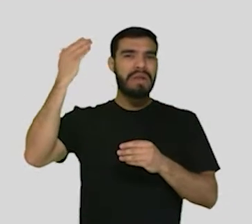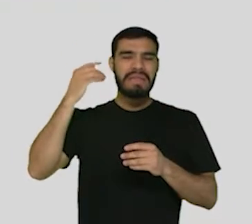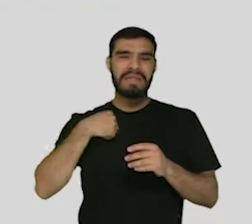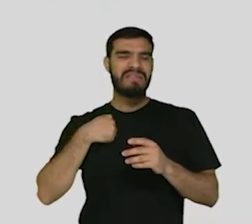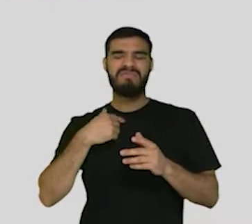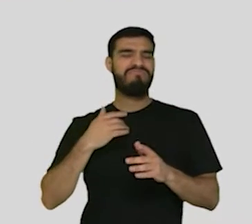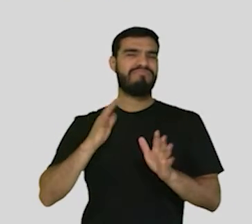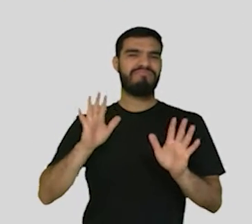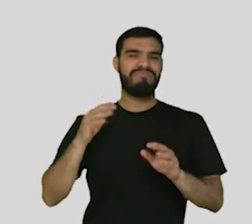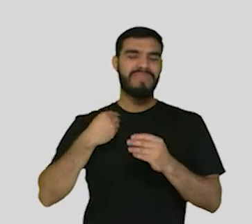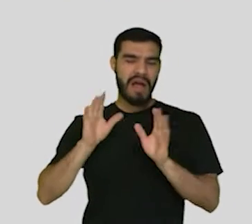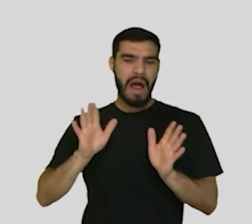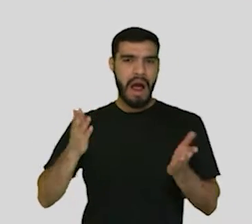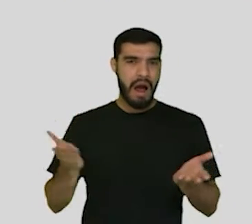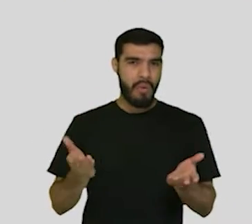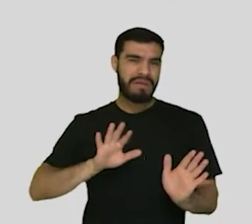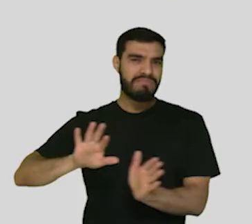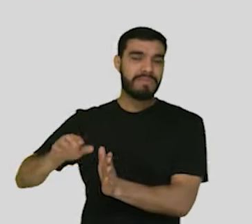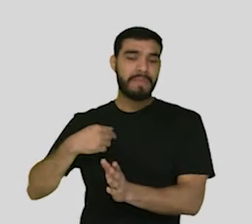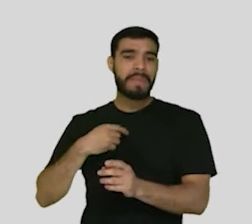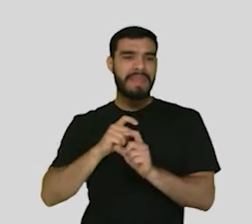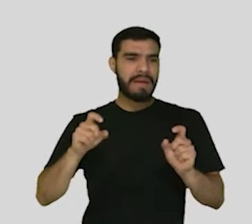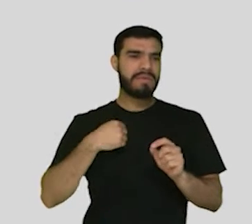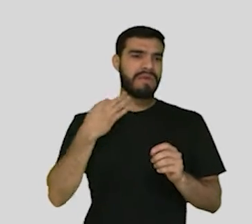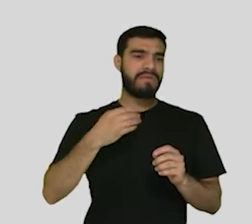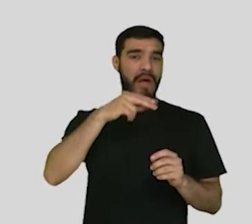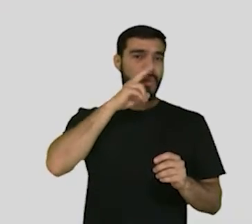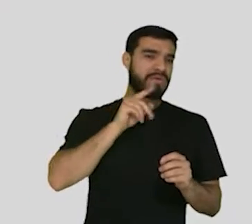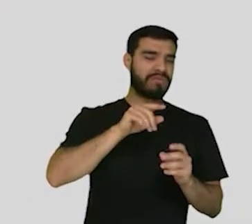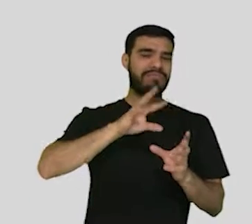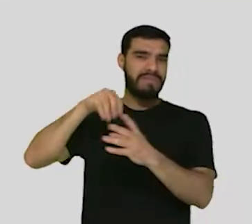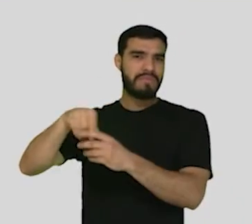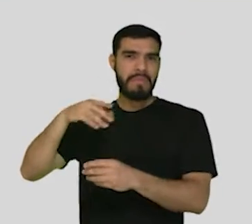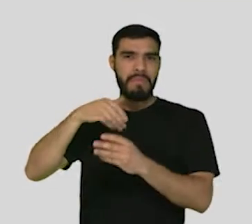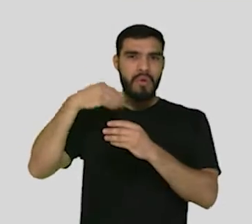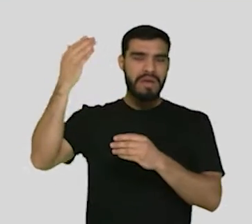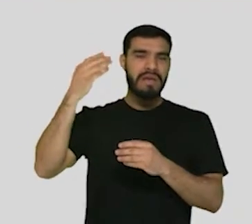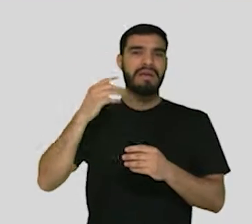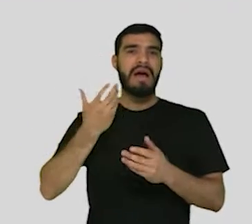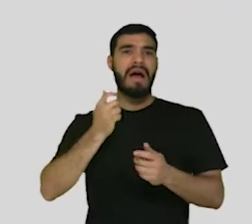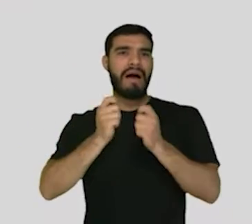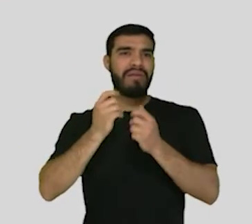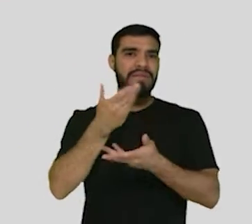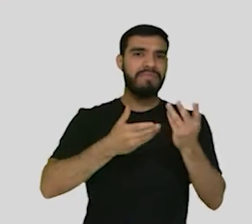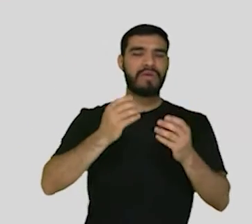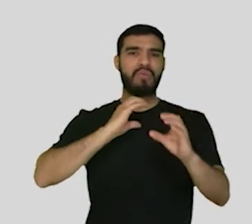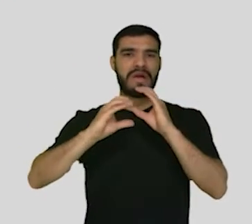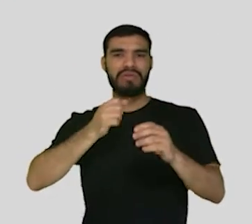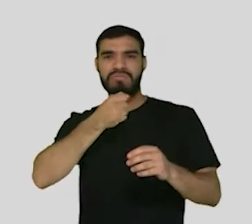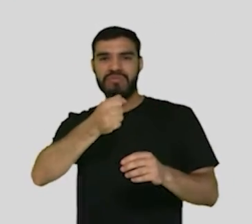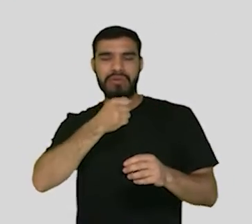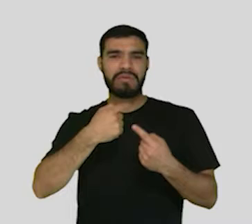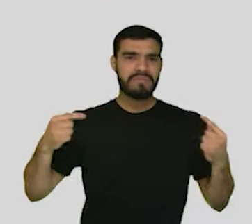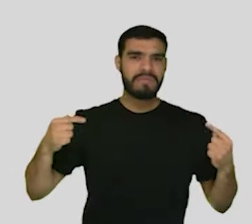Se naja hay que tu ama aposeba pe política partidaria. Jaca tu hoy te combo hoy medios de comunicación.